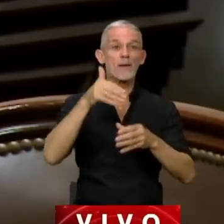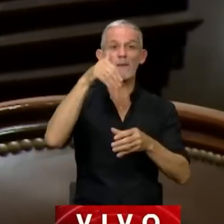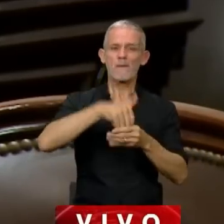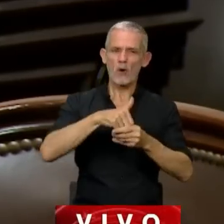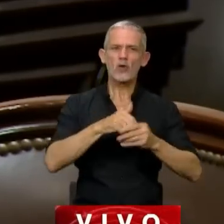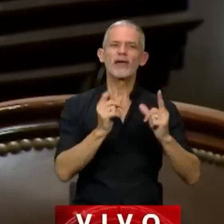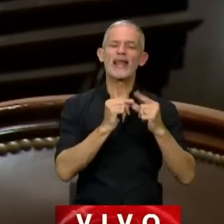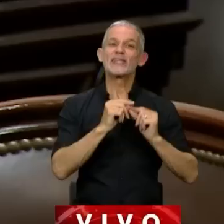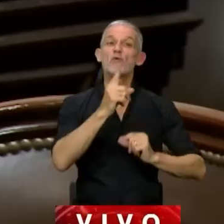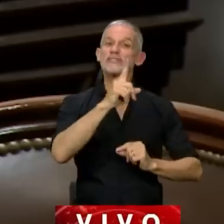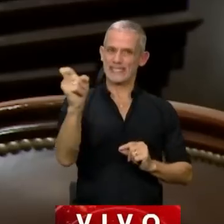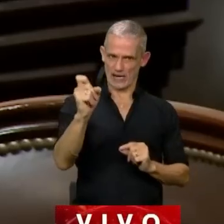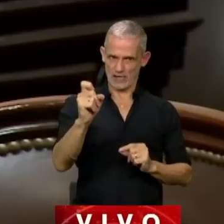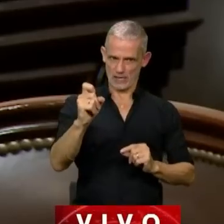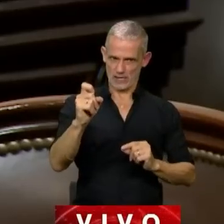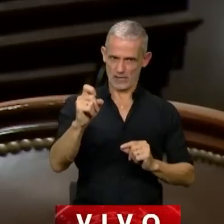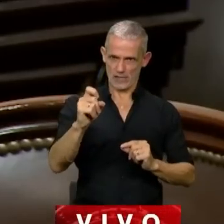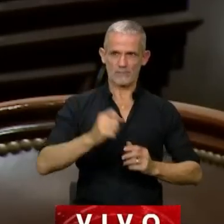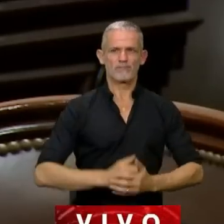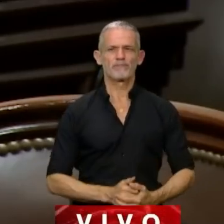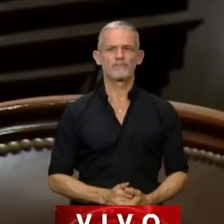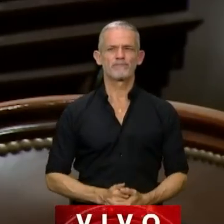voto del artículo 100.